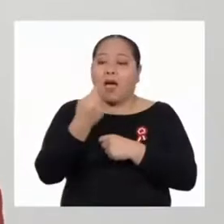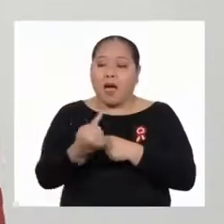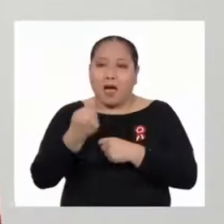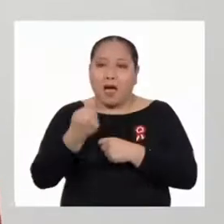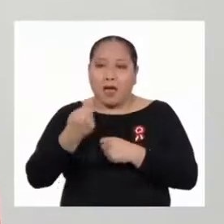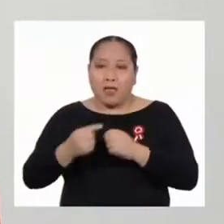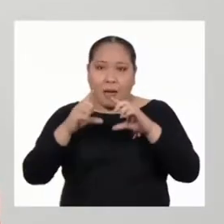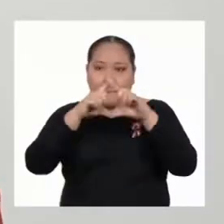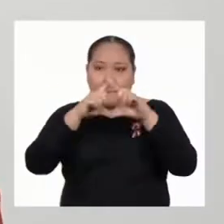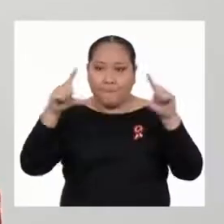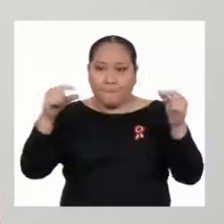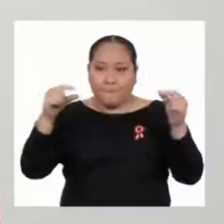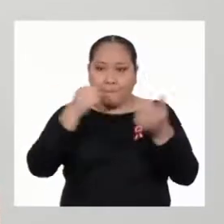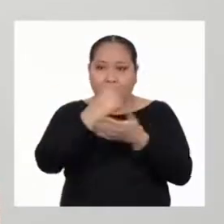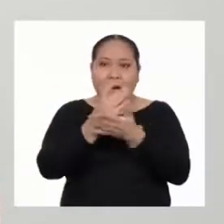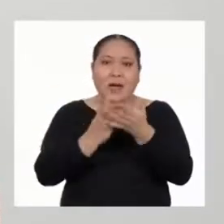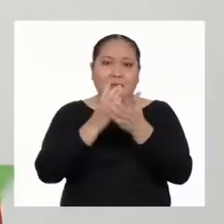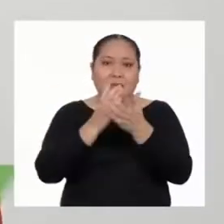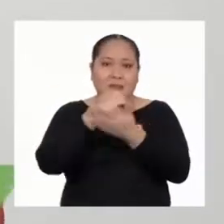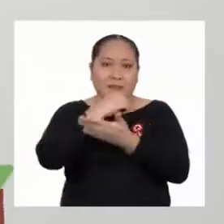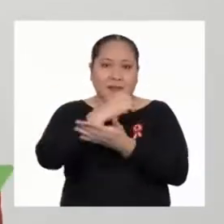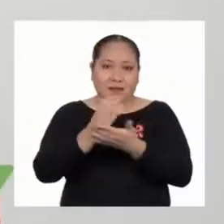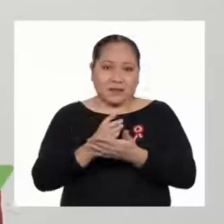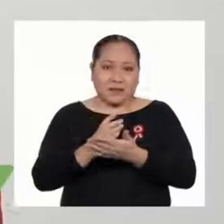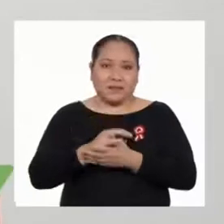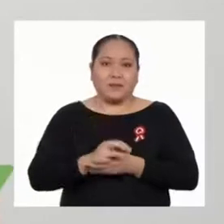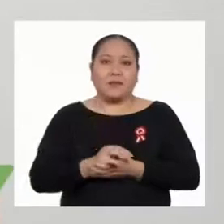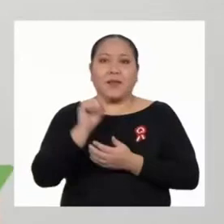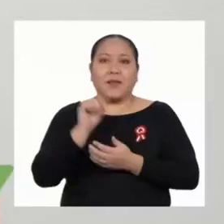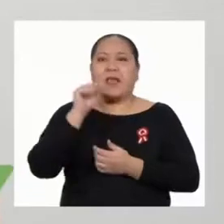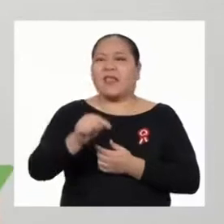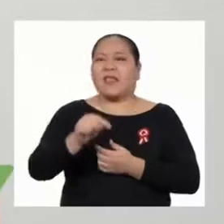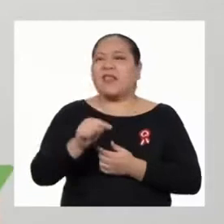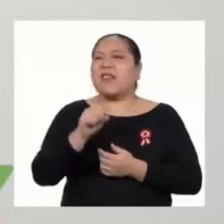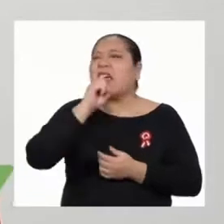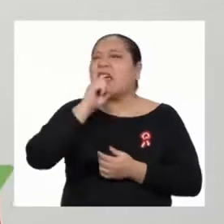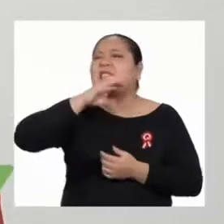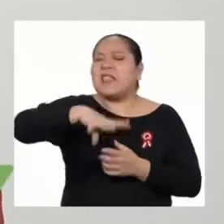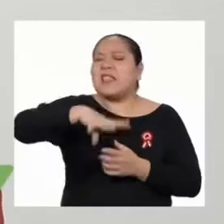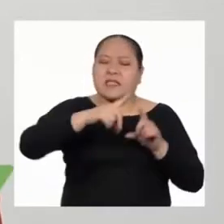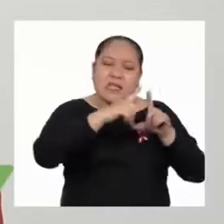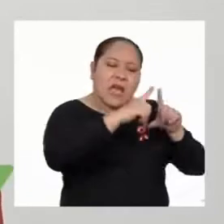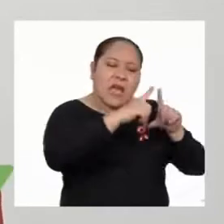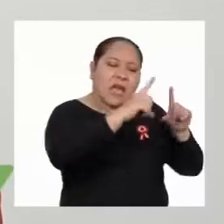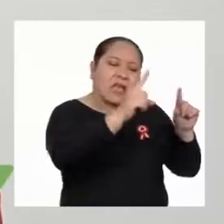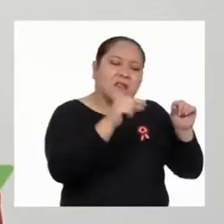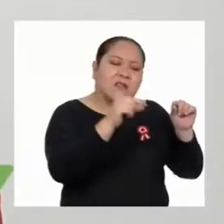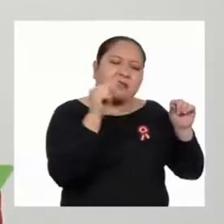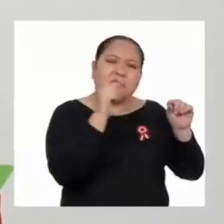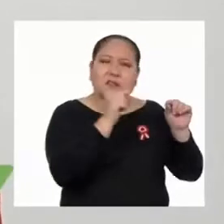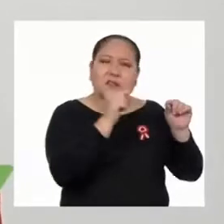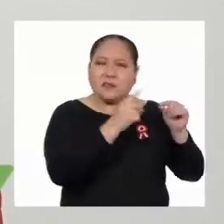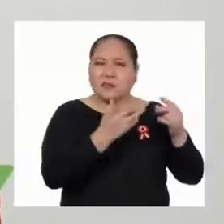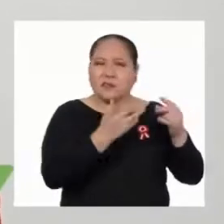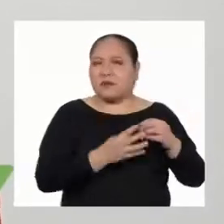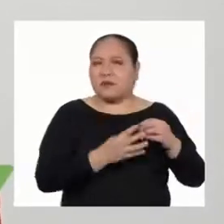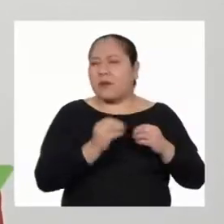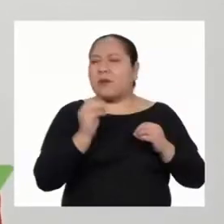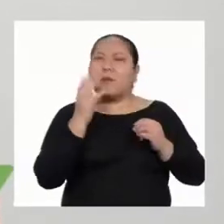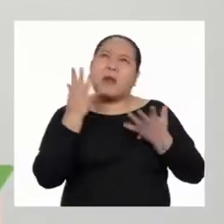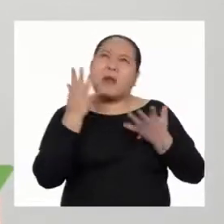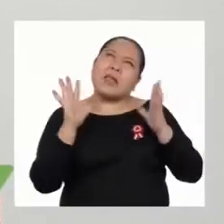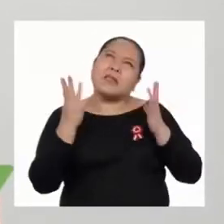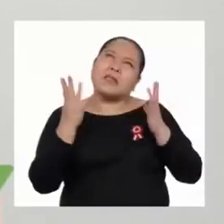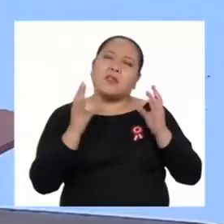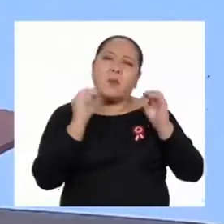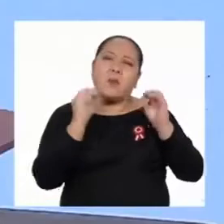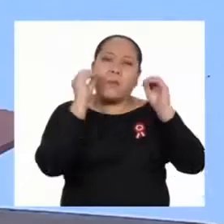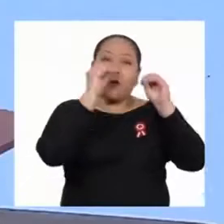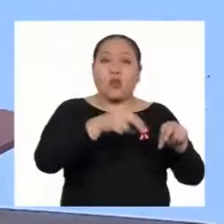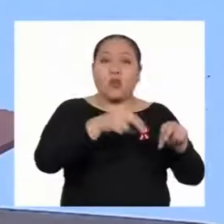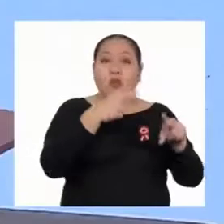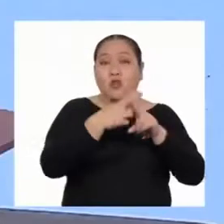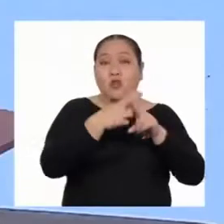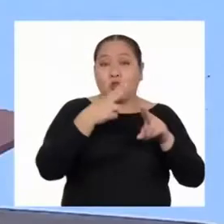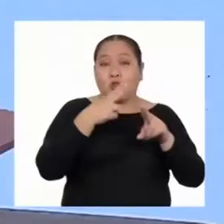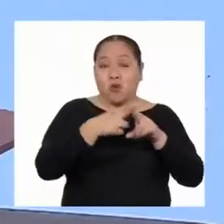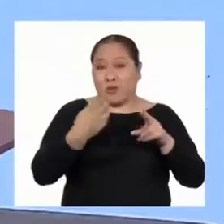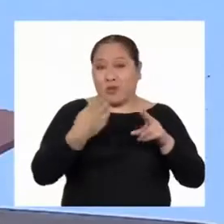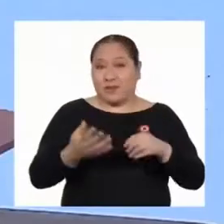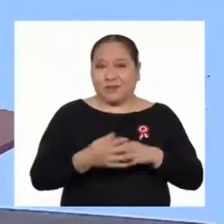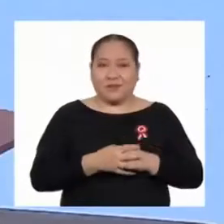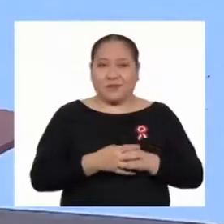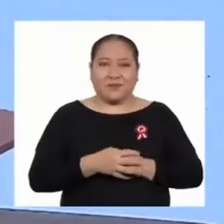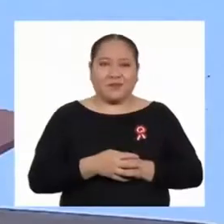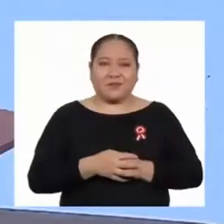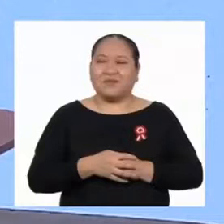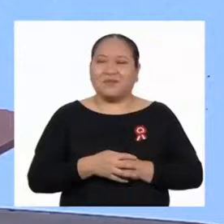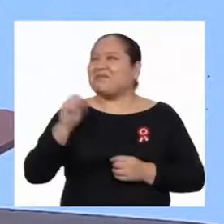para identificarlos nos preguntamos, ¿de qué trata el párrafo? Que es como ponerle un nombre o subtítulo al texto. Por